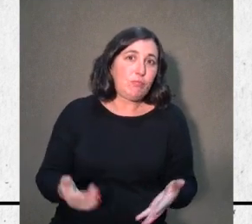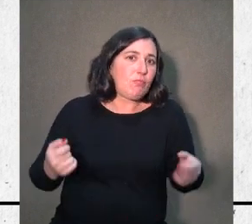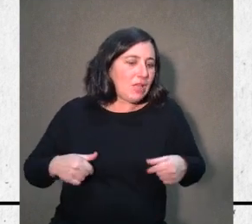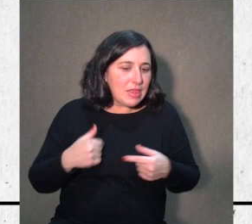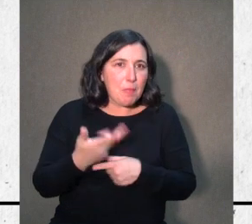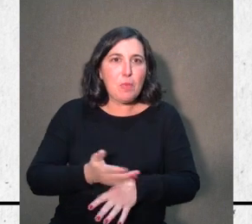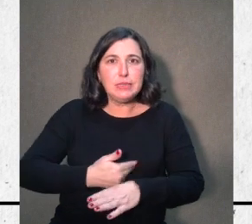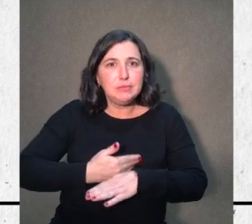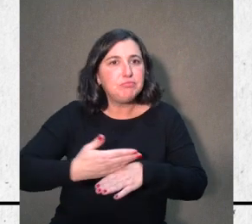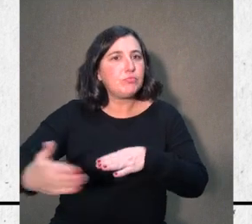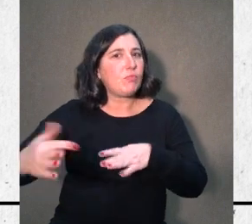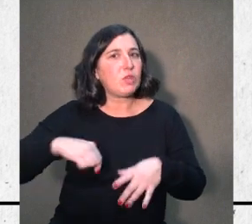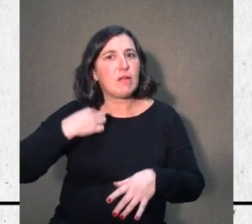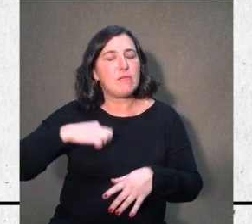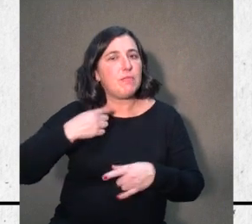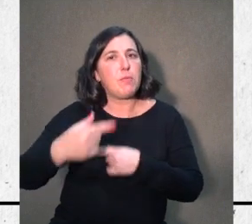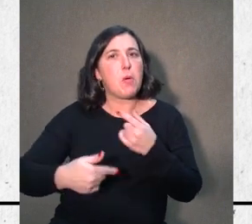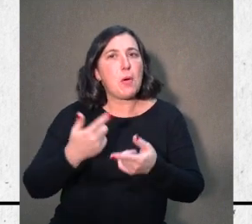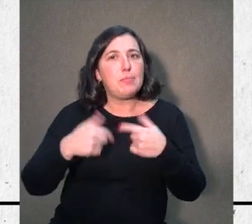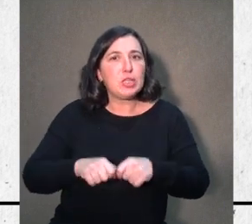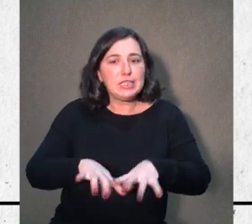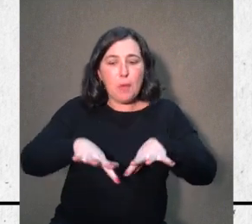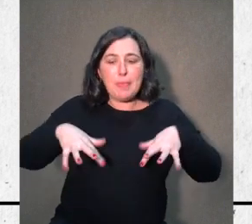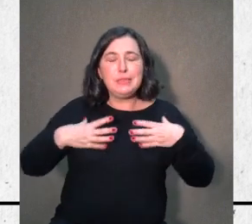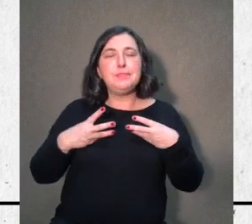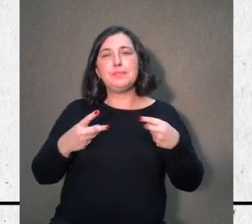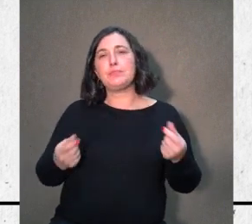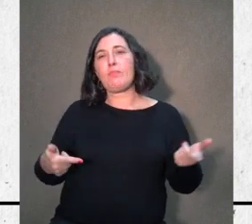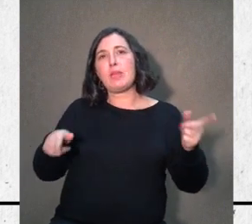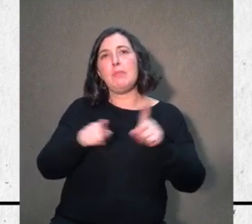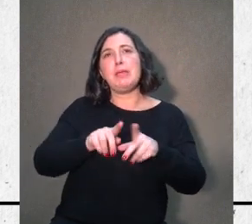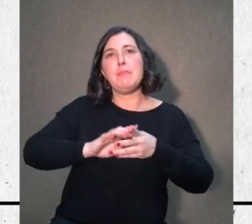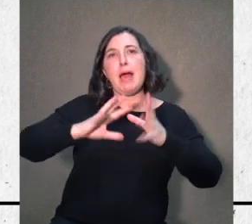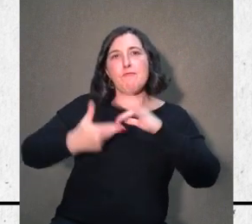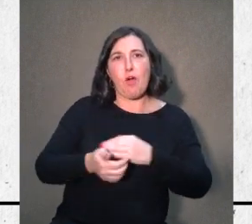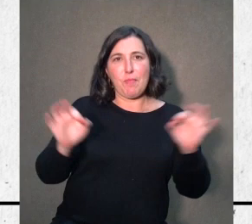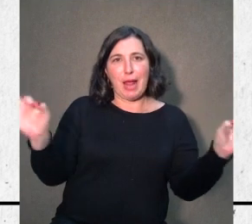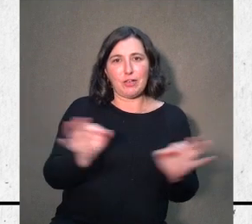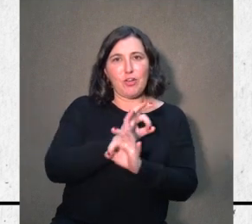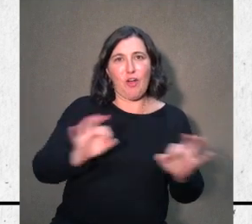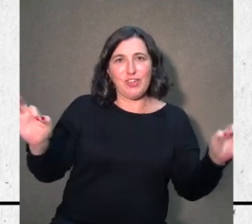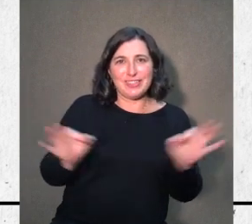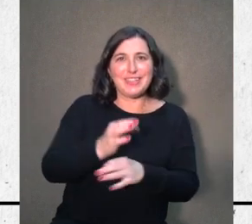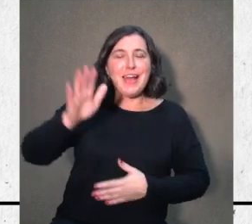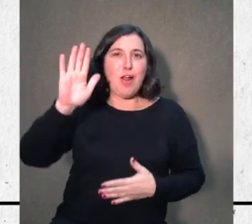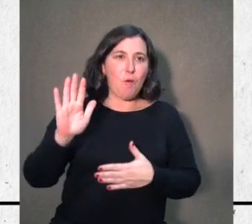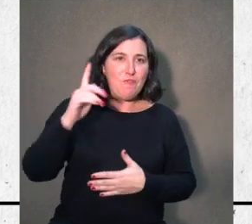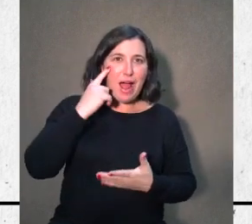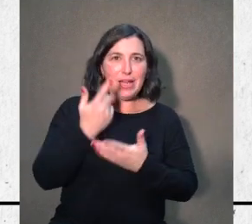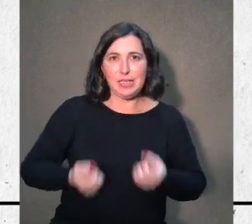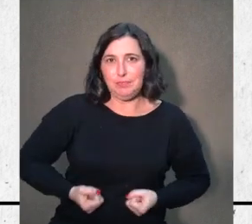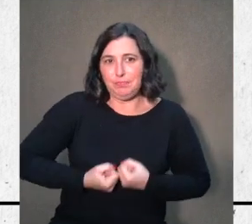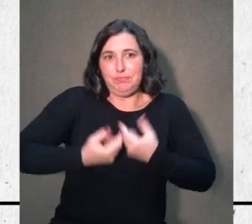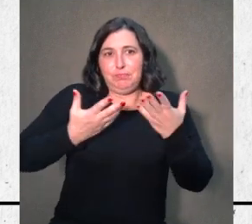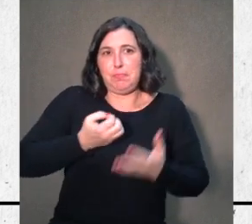a la gente. Es como cuando uno en un concierto o en una representación o en un baile da lo mejor de sí, eso llega a la gente y no se